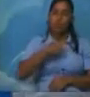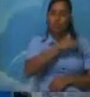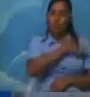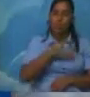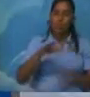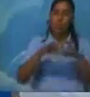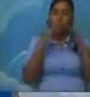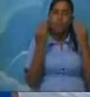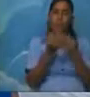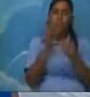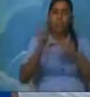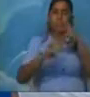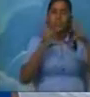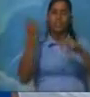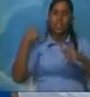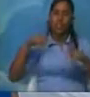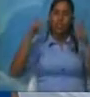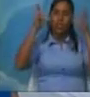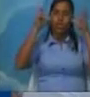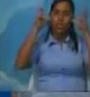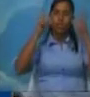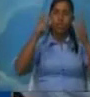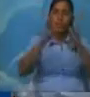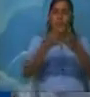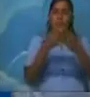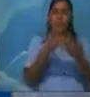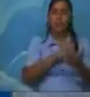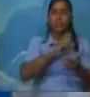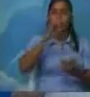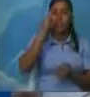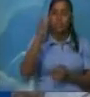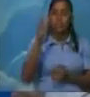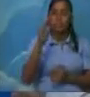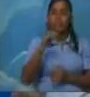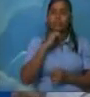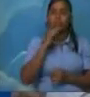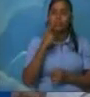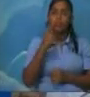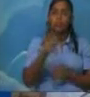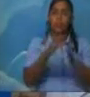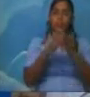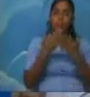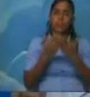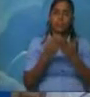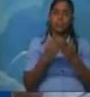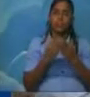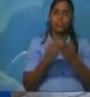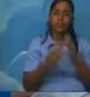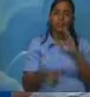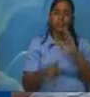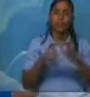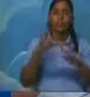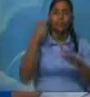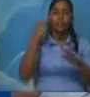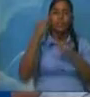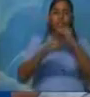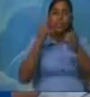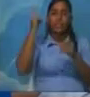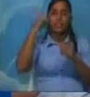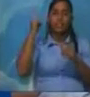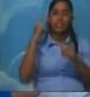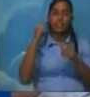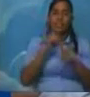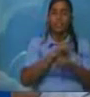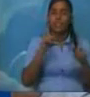prosperada tengo que oír la palabra de Dios la palabra de Dios dice más para hacerte saber